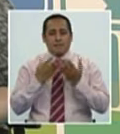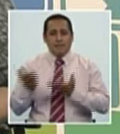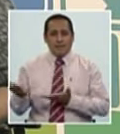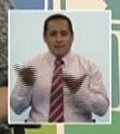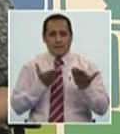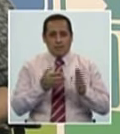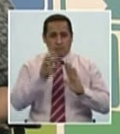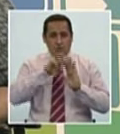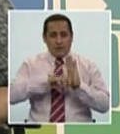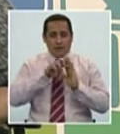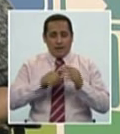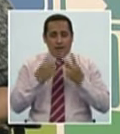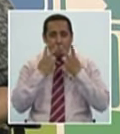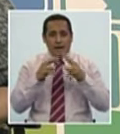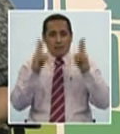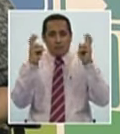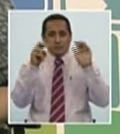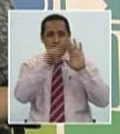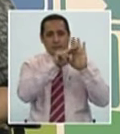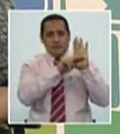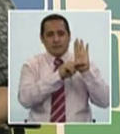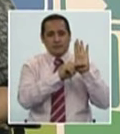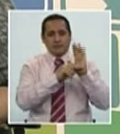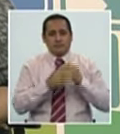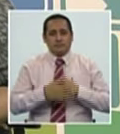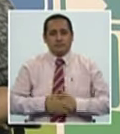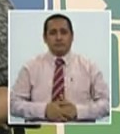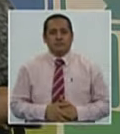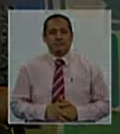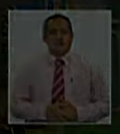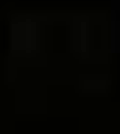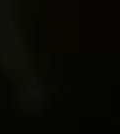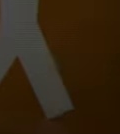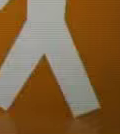discapacidad. Bienvenidos al programa. Veamos los titulares.